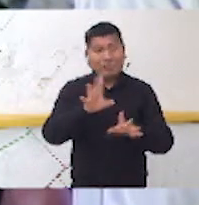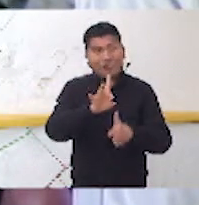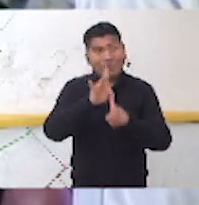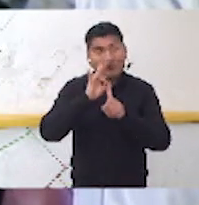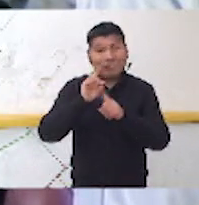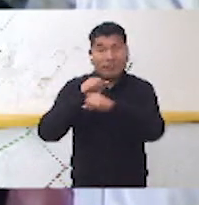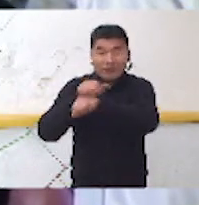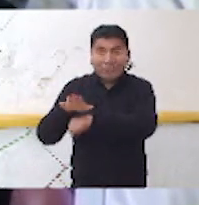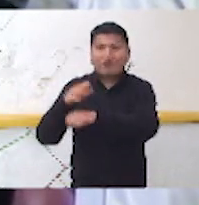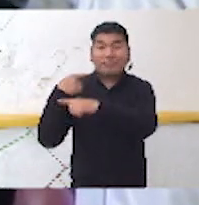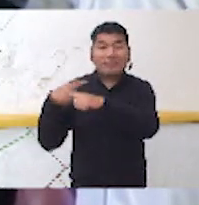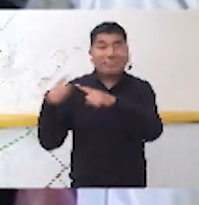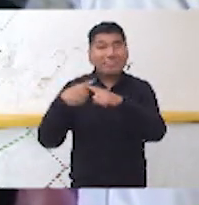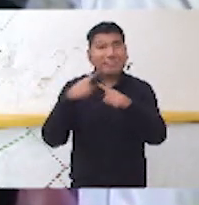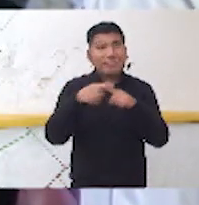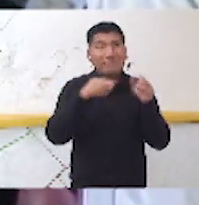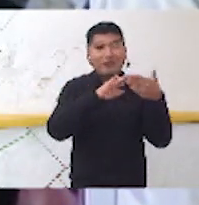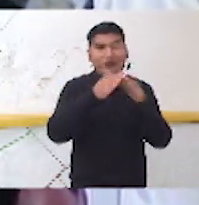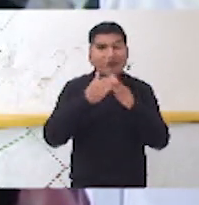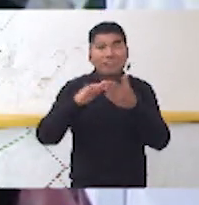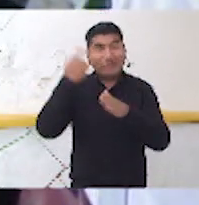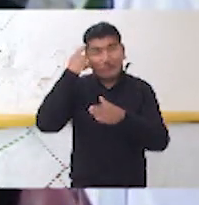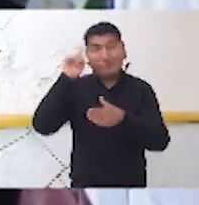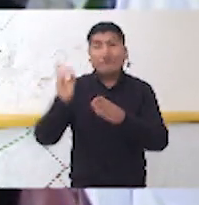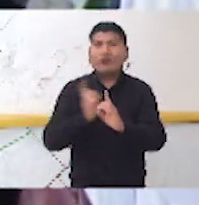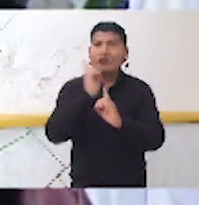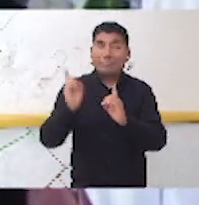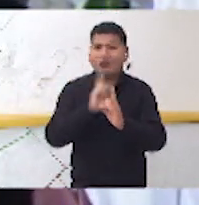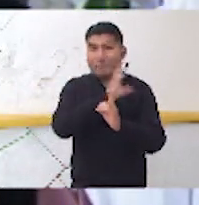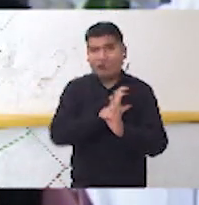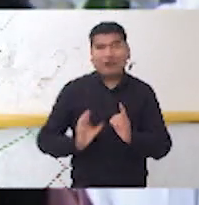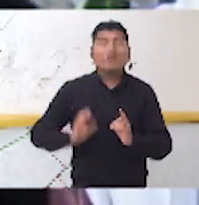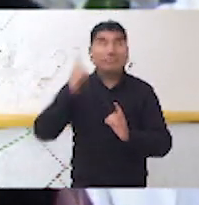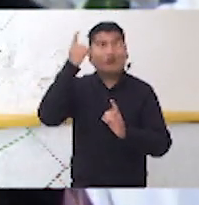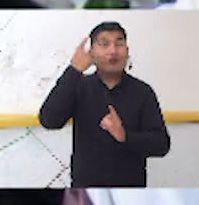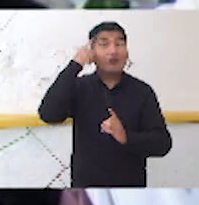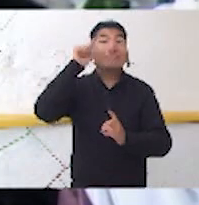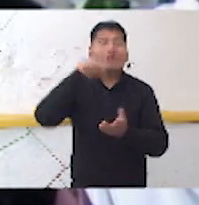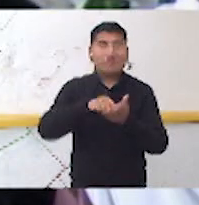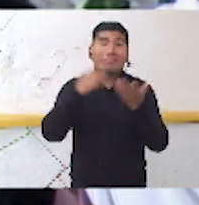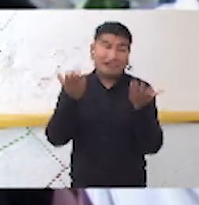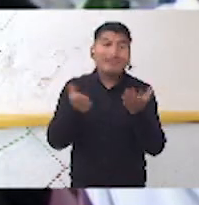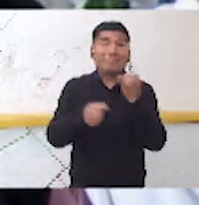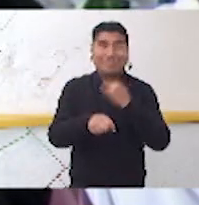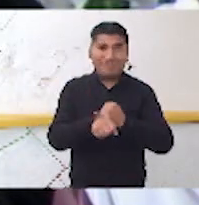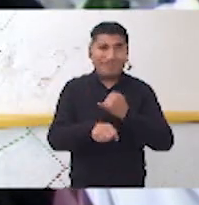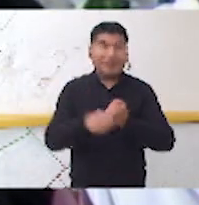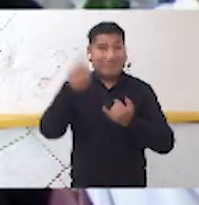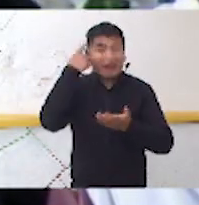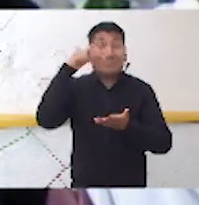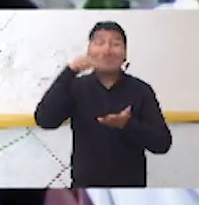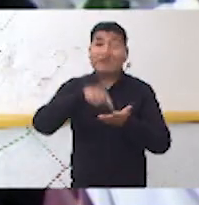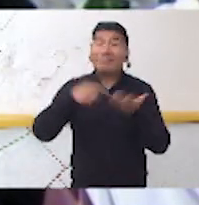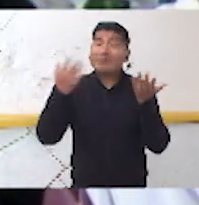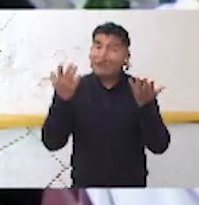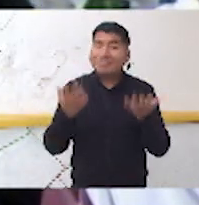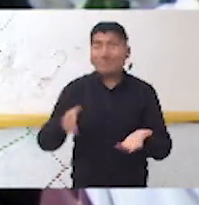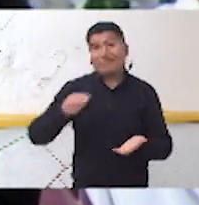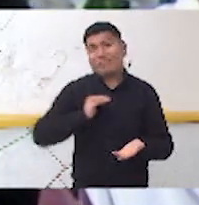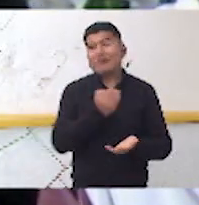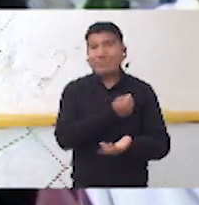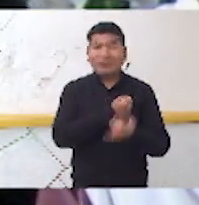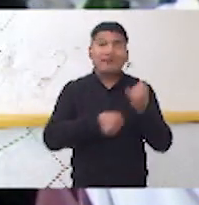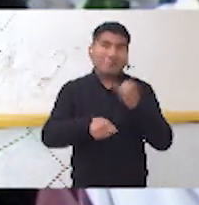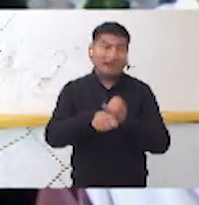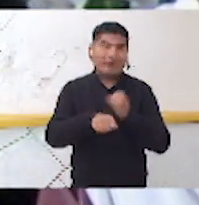a todos los pueblos para que sean discípulos de Cristo. Para eso existe la Iglesia, para eso existe nuestra